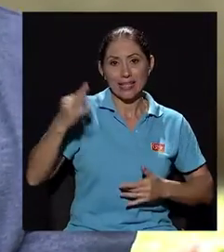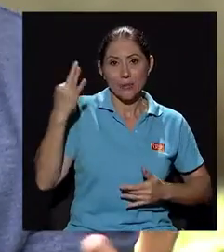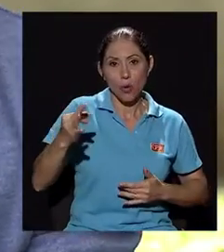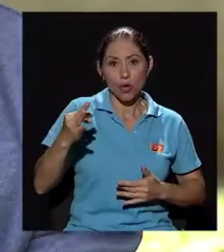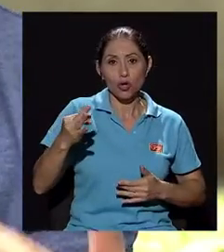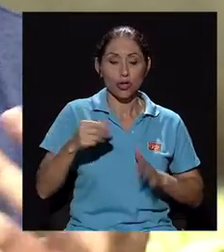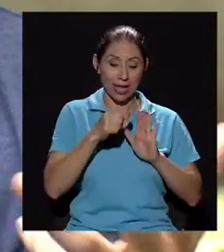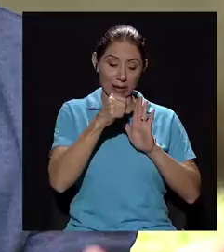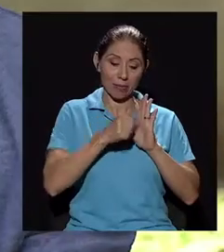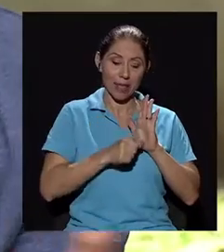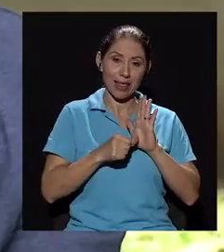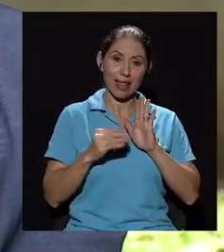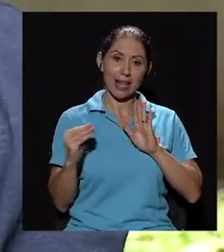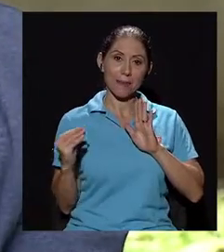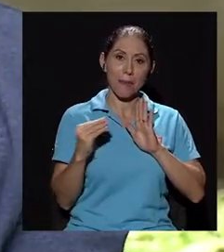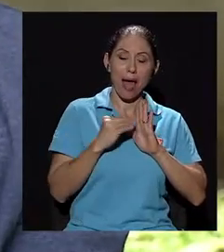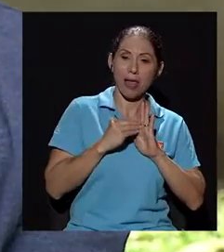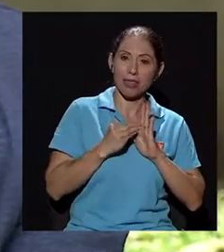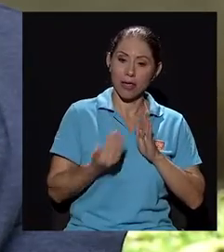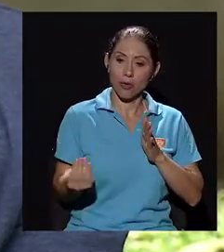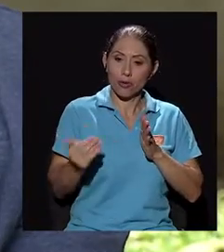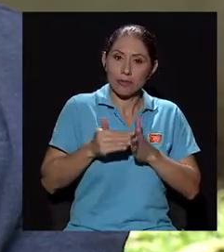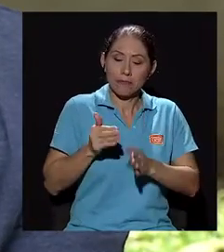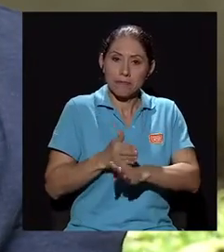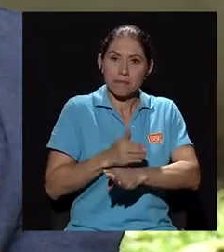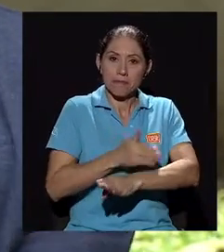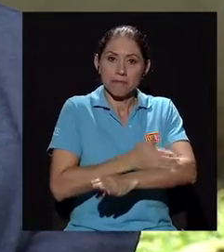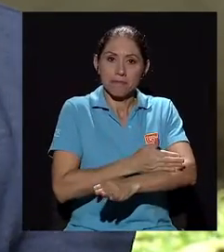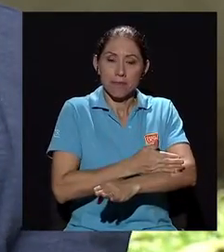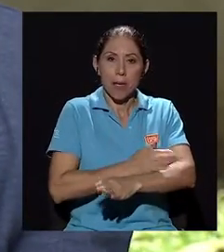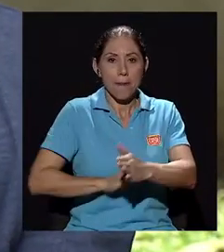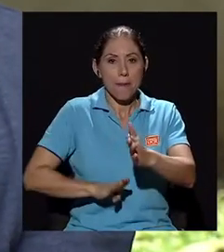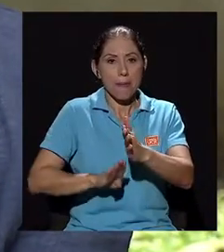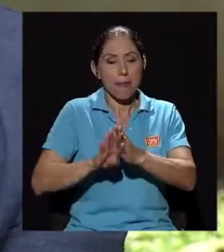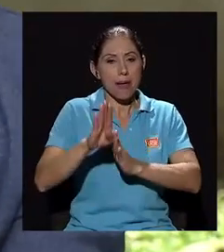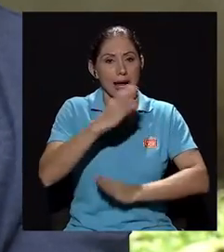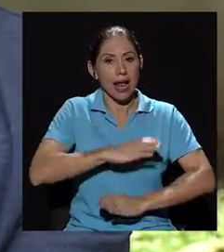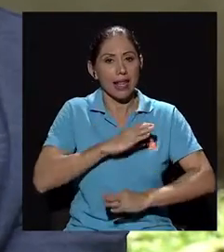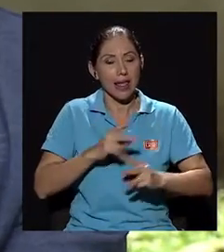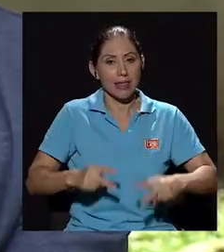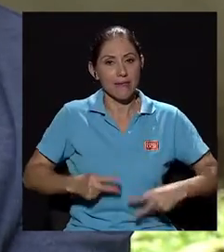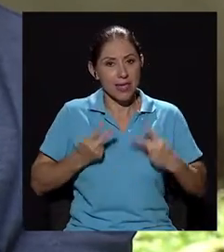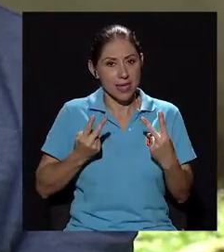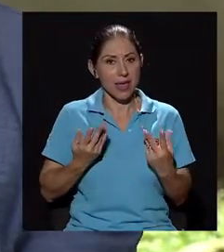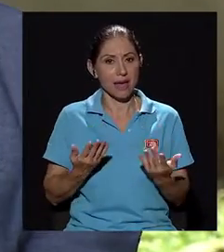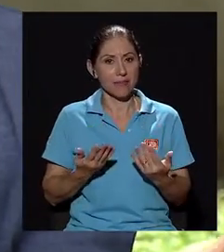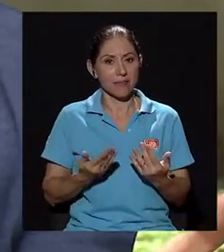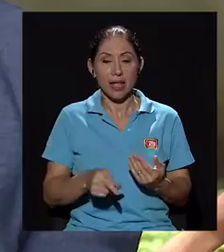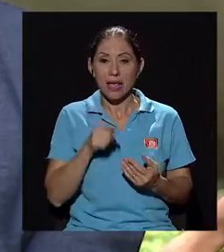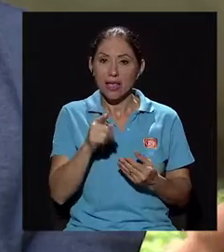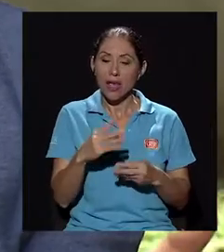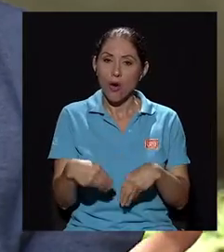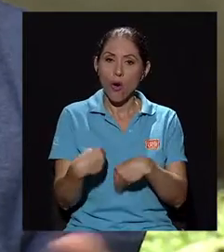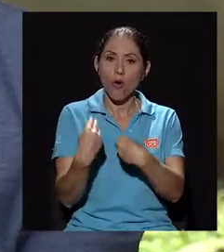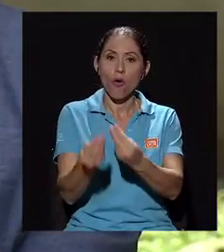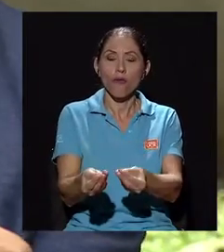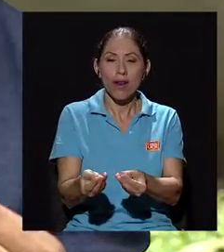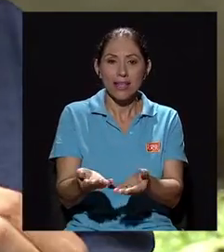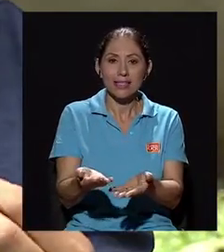trasplante rehabilita, que el trasplante ofrece la posibilidad de mejorar la calidad de vida, que el trasplante ofrece,